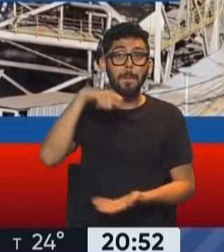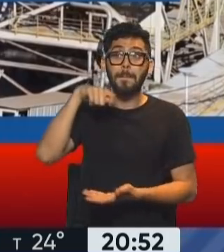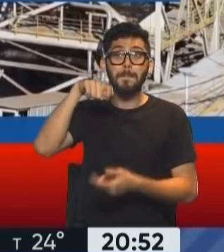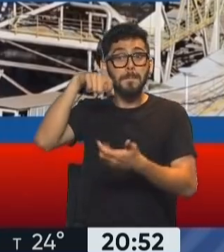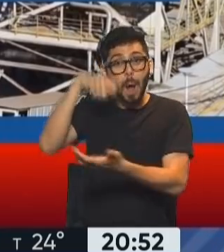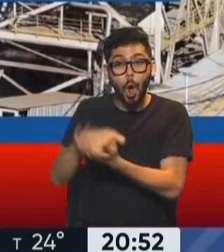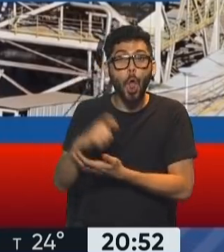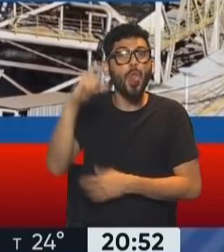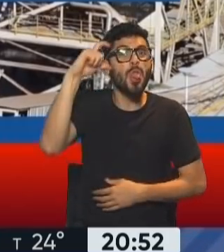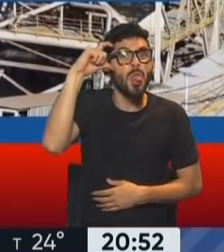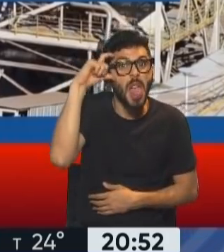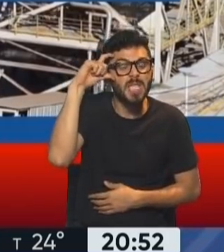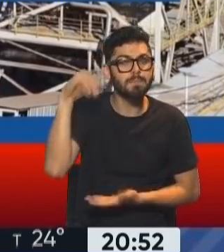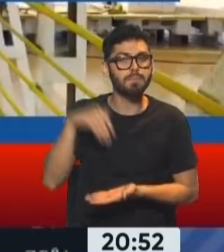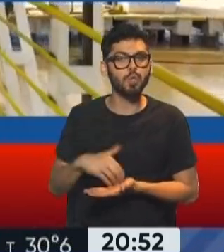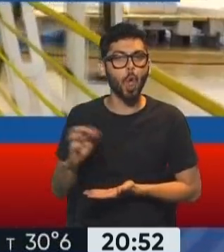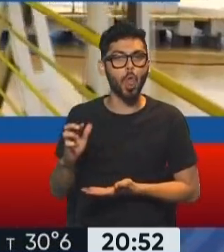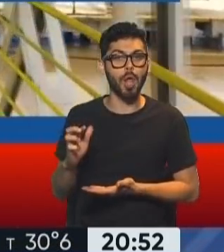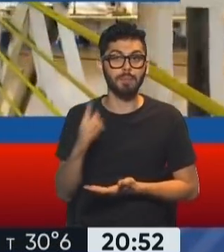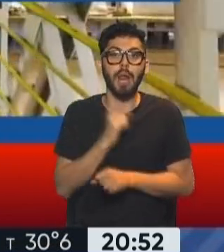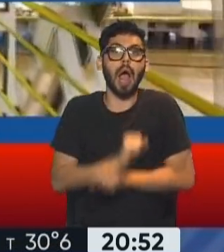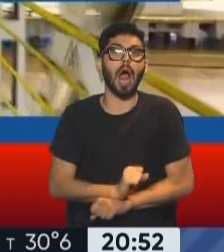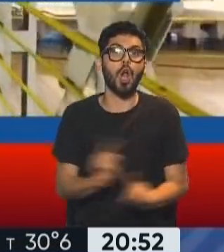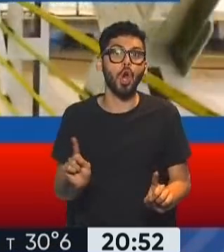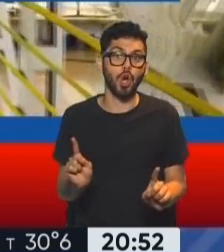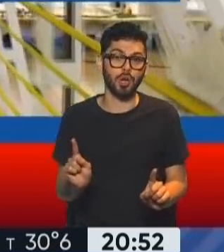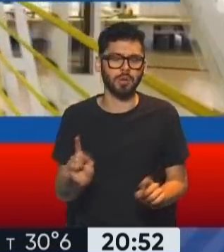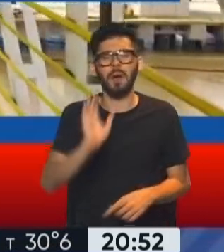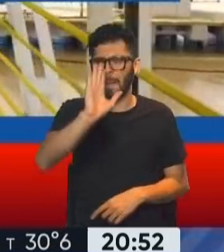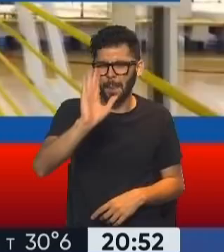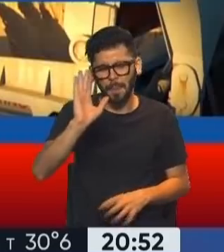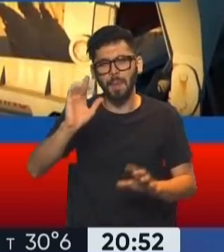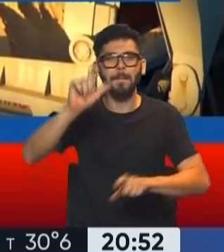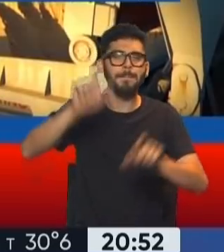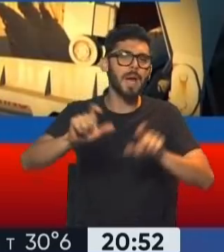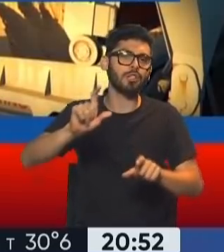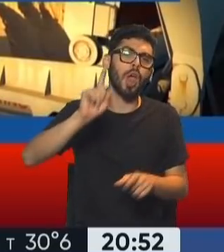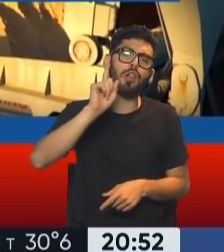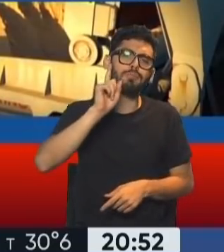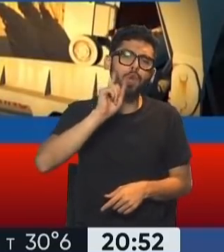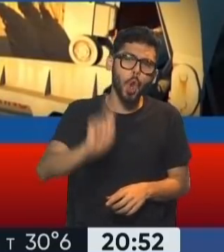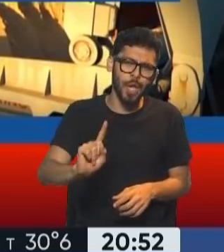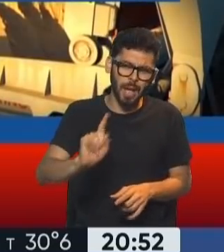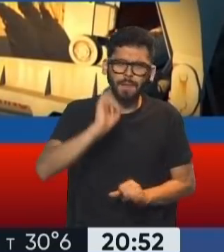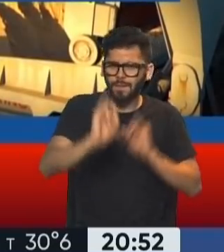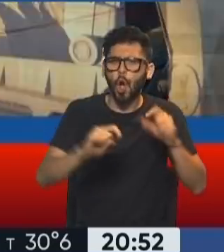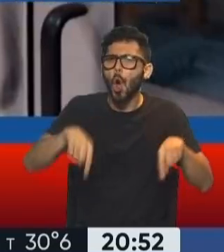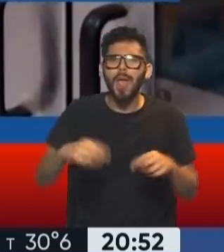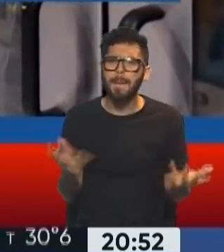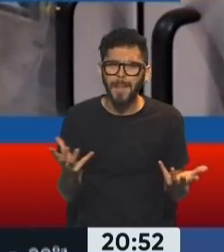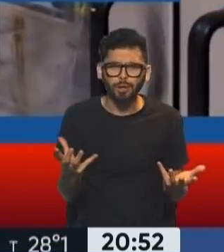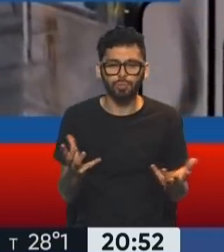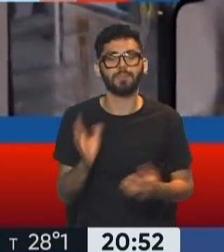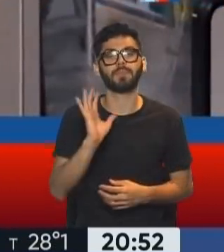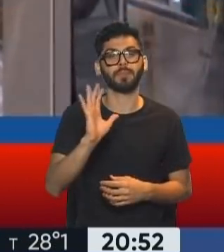de dólares para zafar de la cárcel. A ver, vamos a contarle a quienes quizás no Sí. están al tanto qué fue lo que ocurrió hoy. Habían